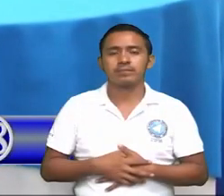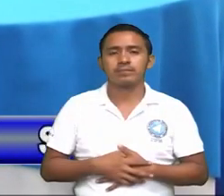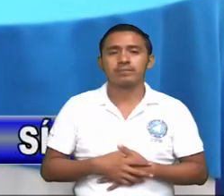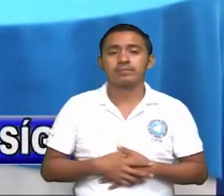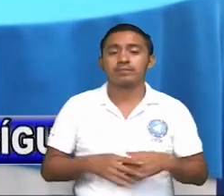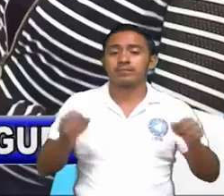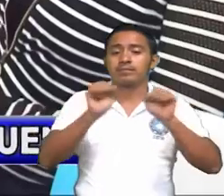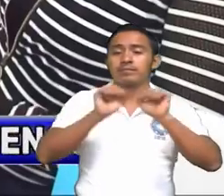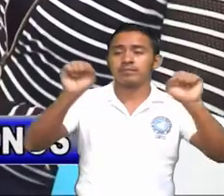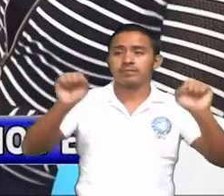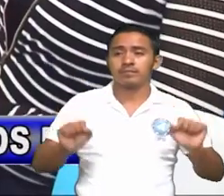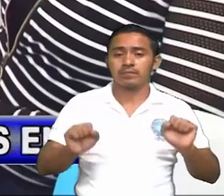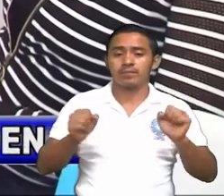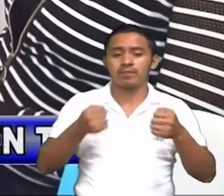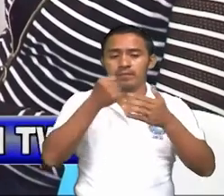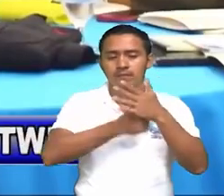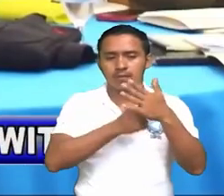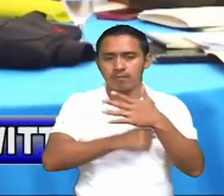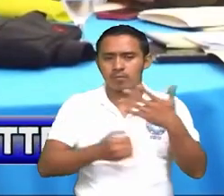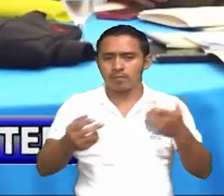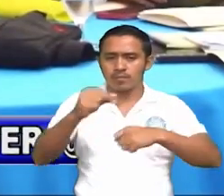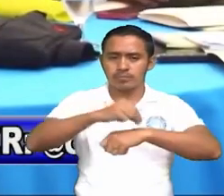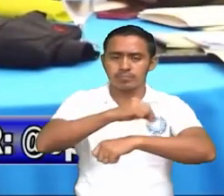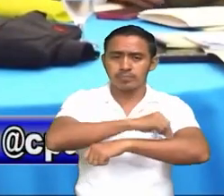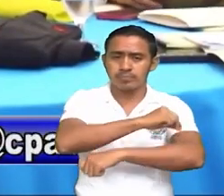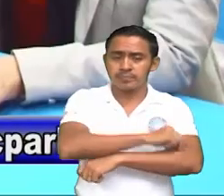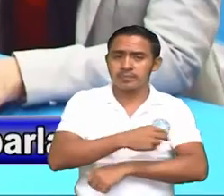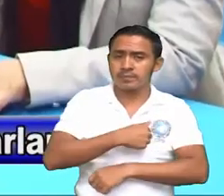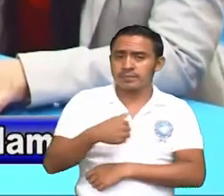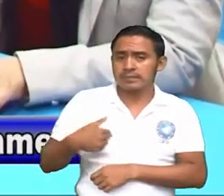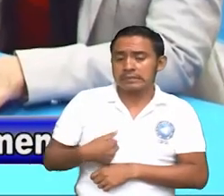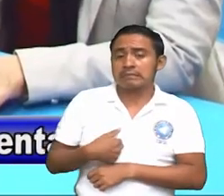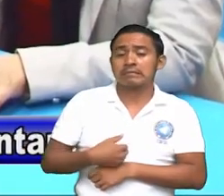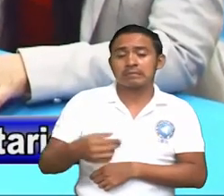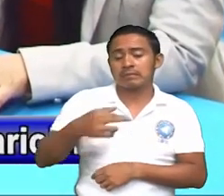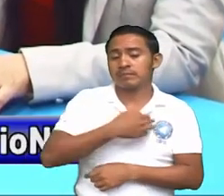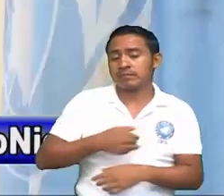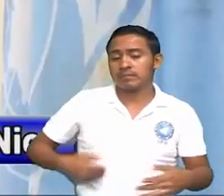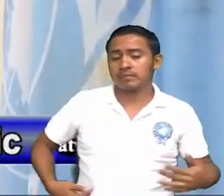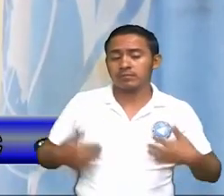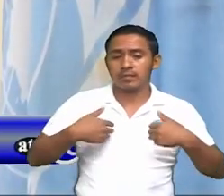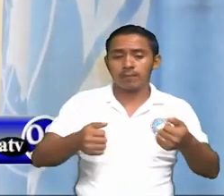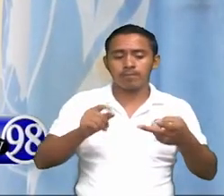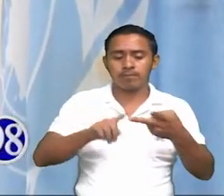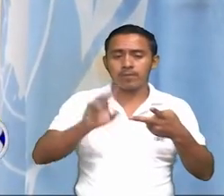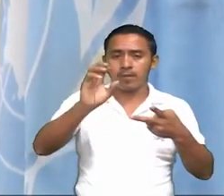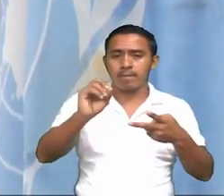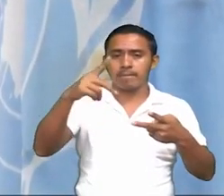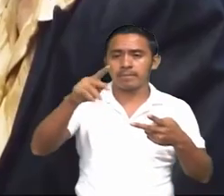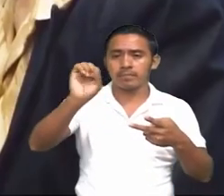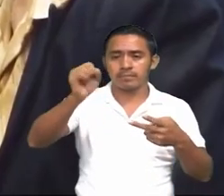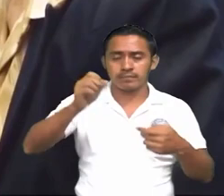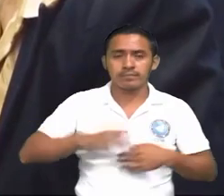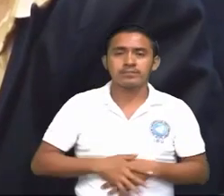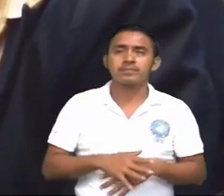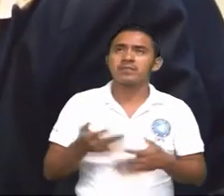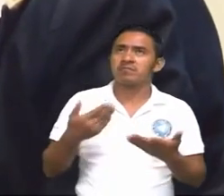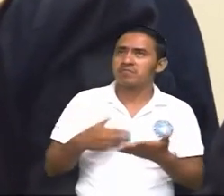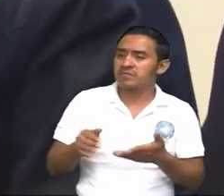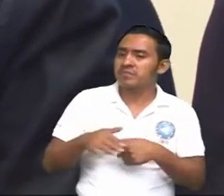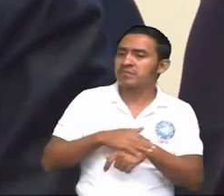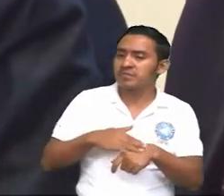El taller para el enfrentamiento de brotes de sarampión organizado por el Ministerio de Salud y la Organización Panamericana de la Salud permitirá